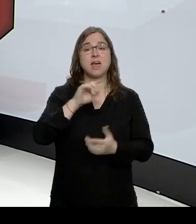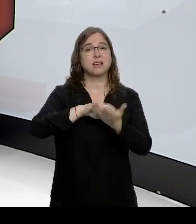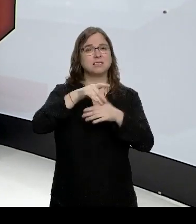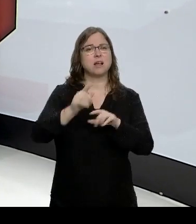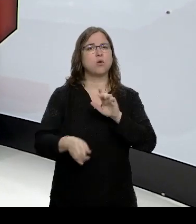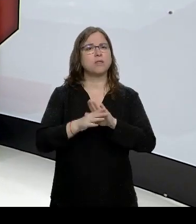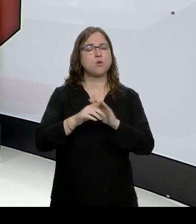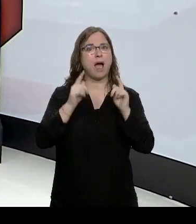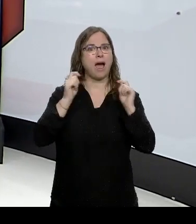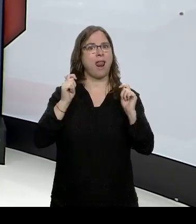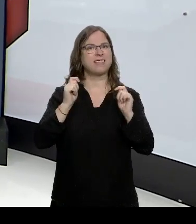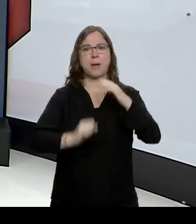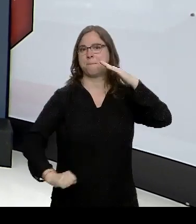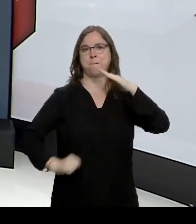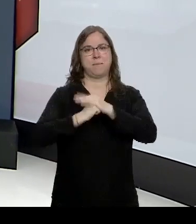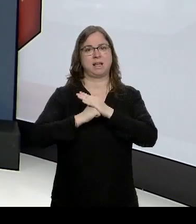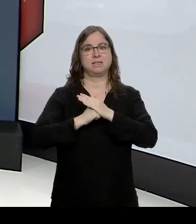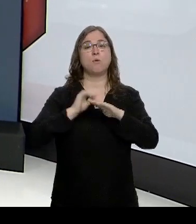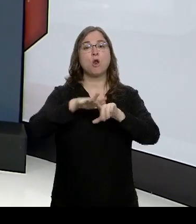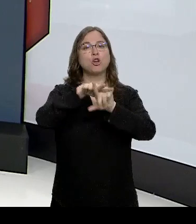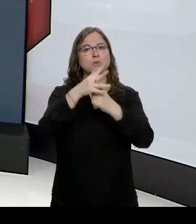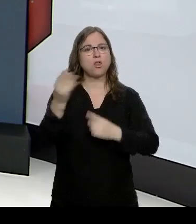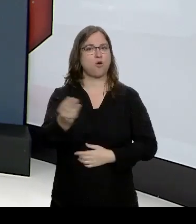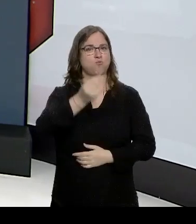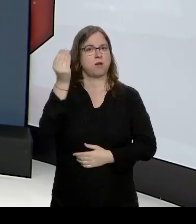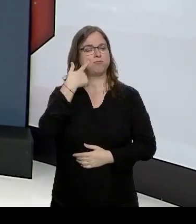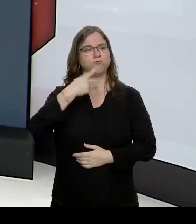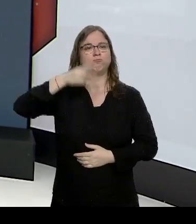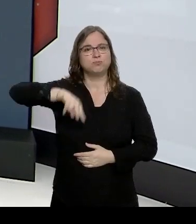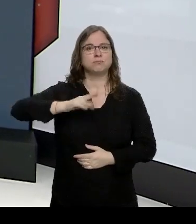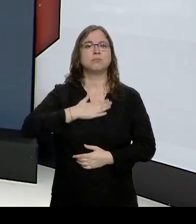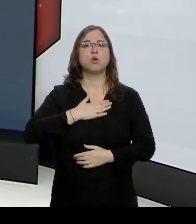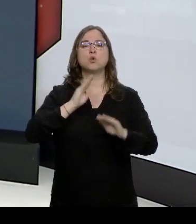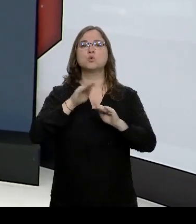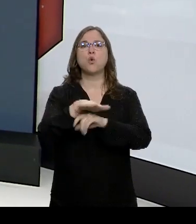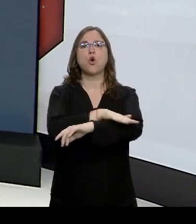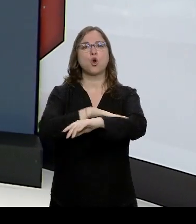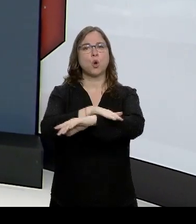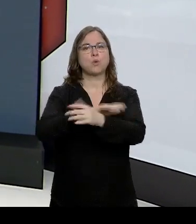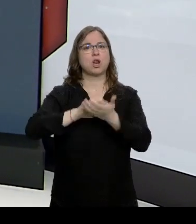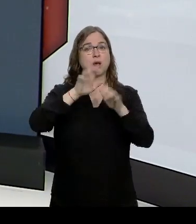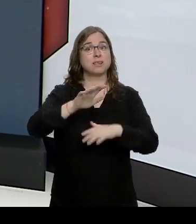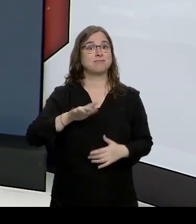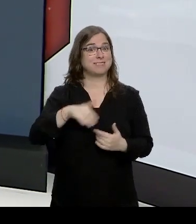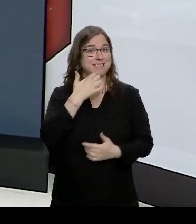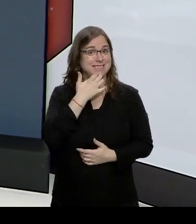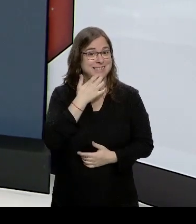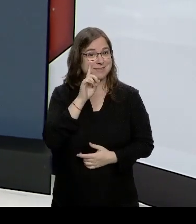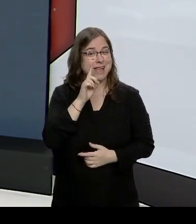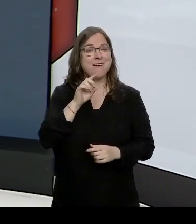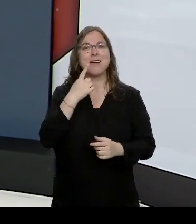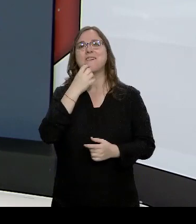de alerta máximo, aunque la situación mejora. Lo ha reconocido el propio Gobierno regional. De hecho, si nos atenemos al